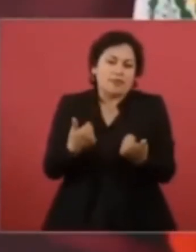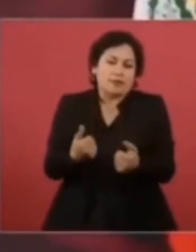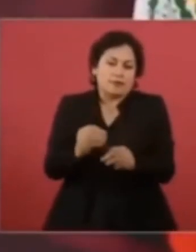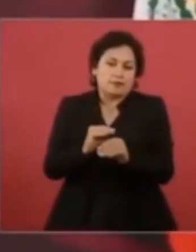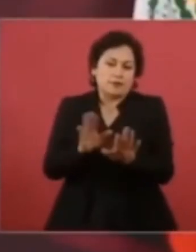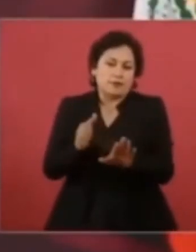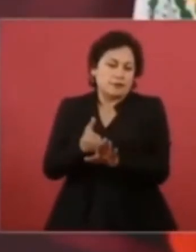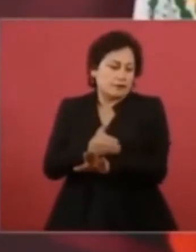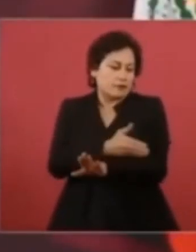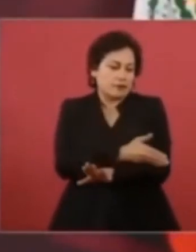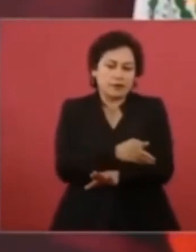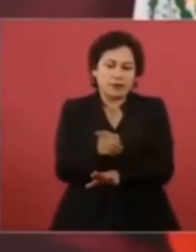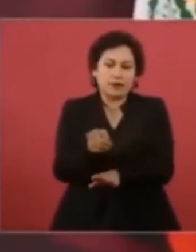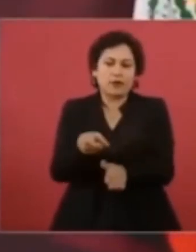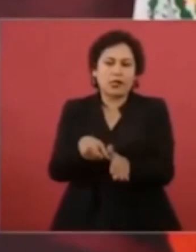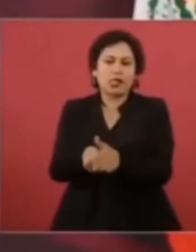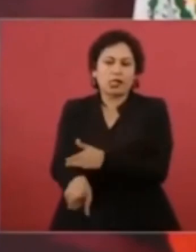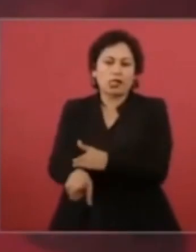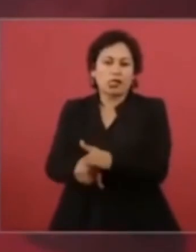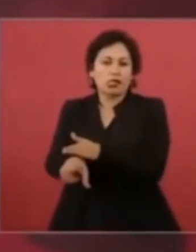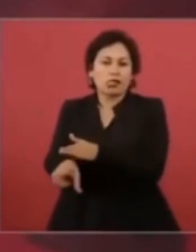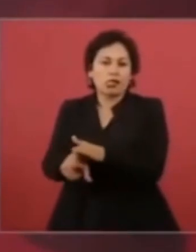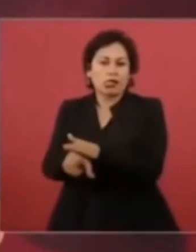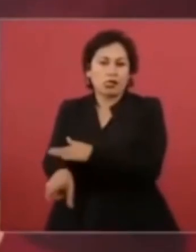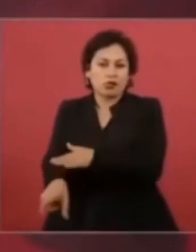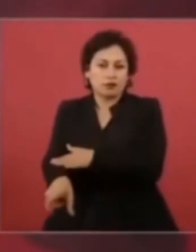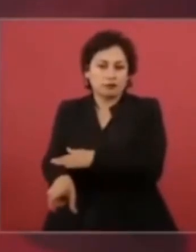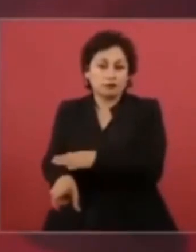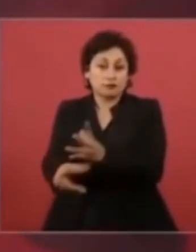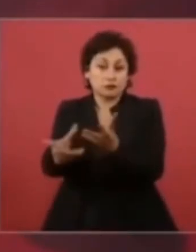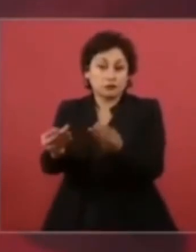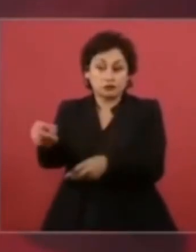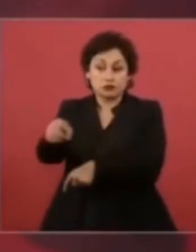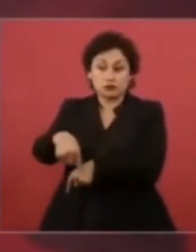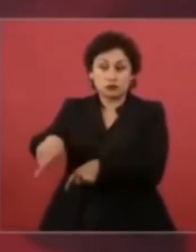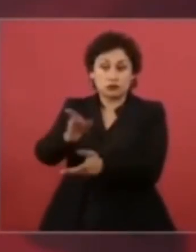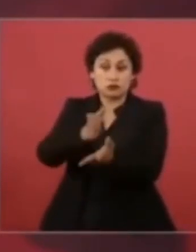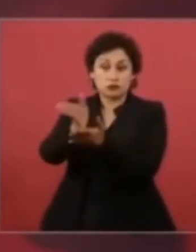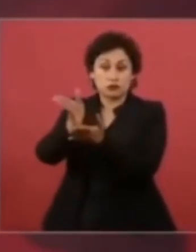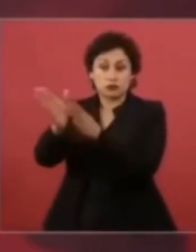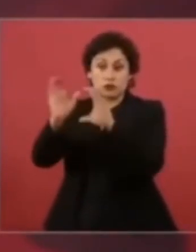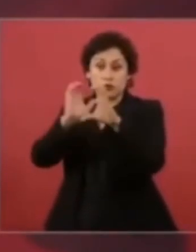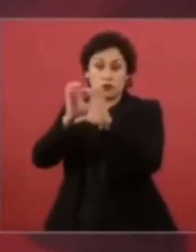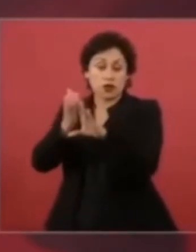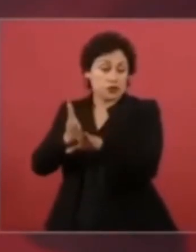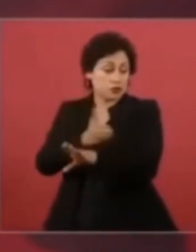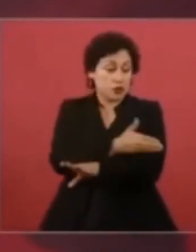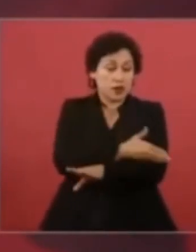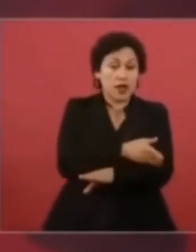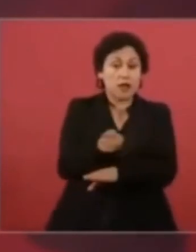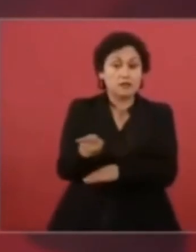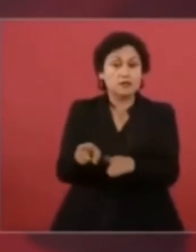dinero la mayoría de los medios de información, pero mucho, mucho, mucho.